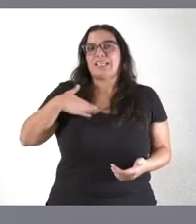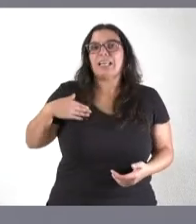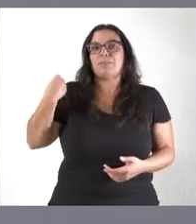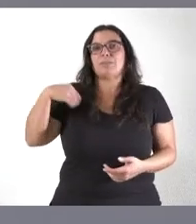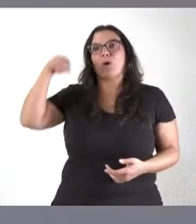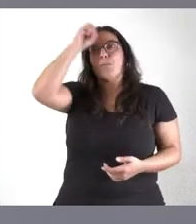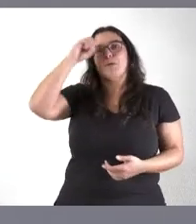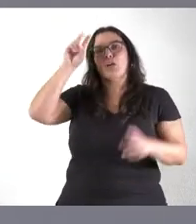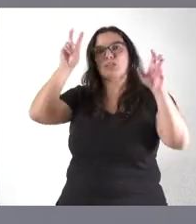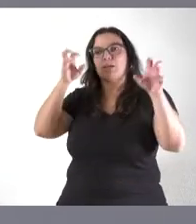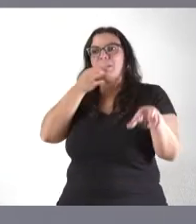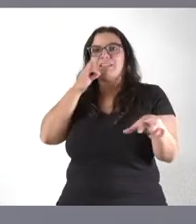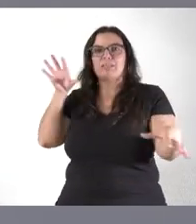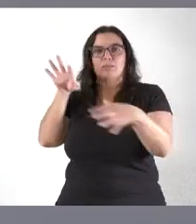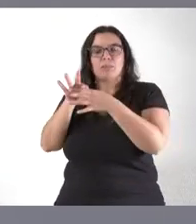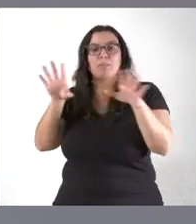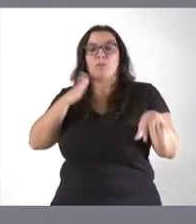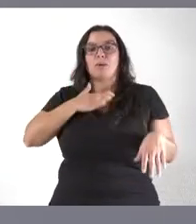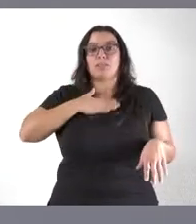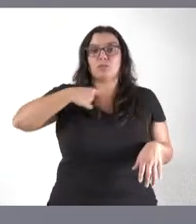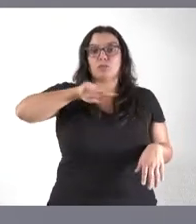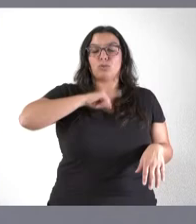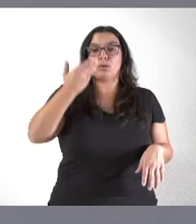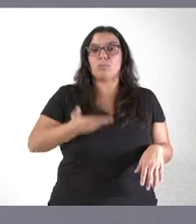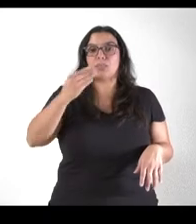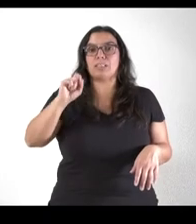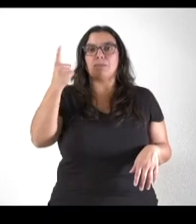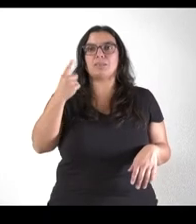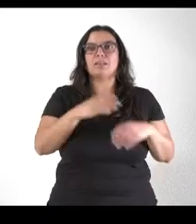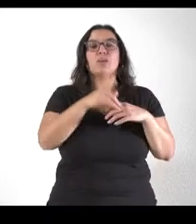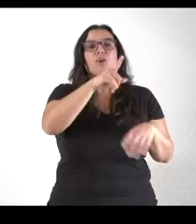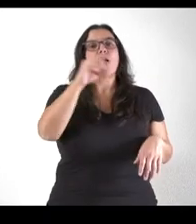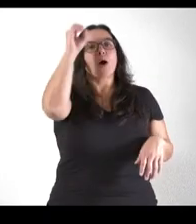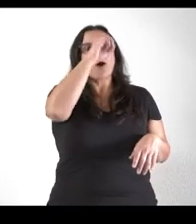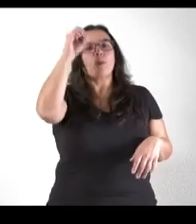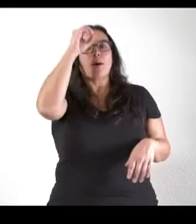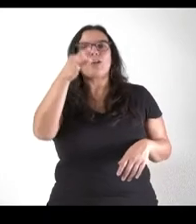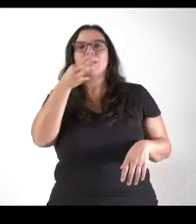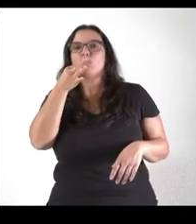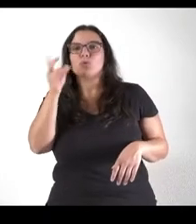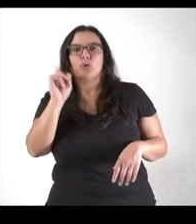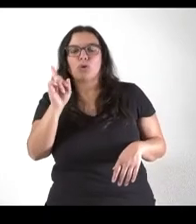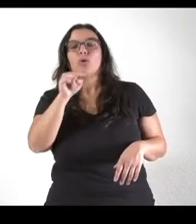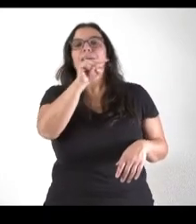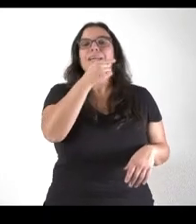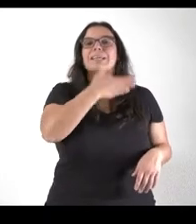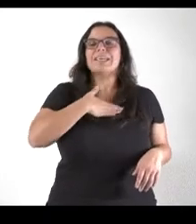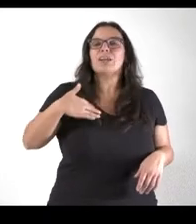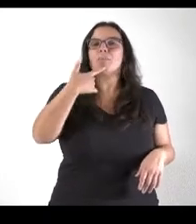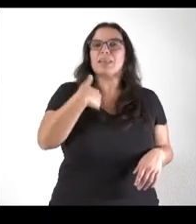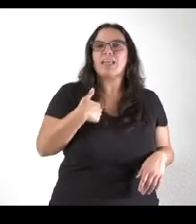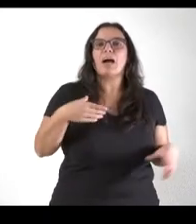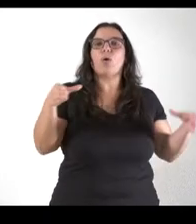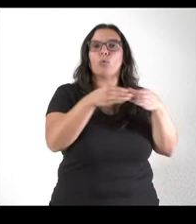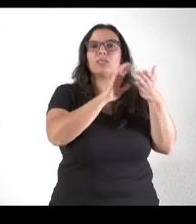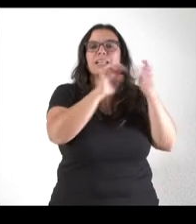pero a mí lo que me parece más importante de la junta de castillero es valorar los hechos Yo no quiero que ustedes valor valore declaraciones quiero que usted deje Clara Cuál es la